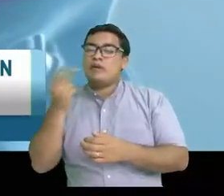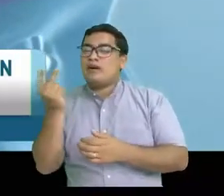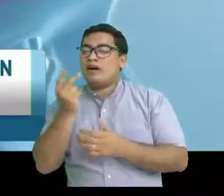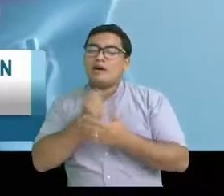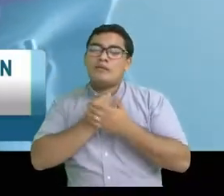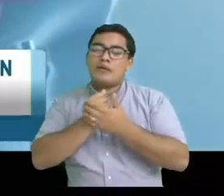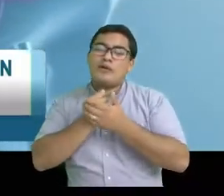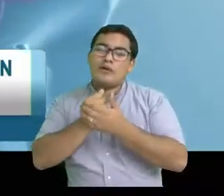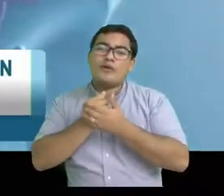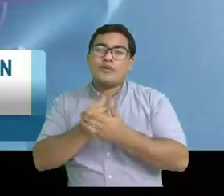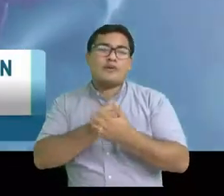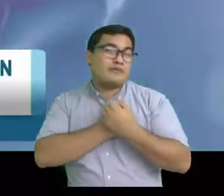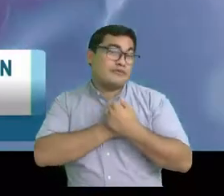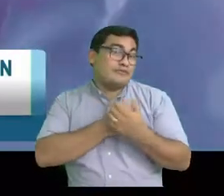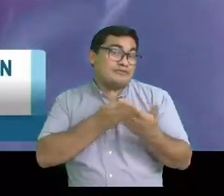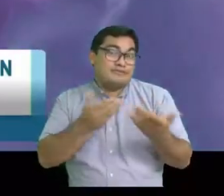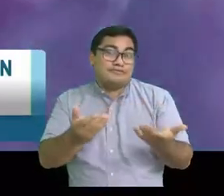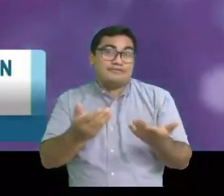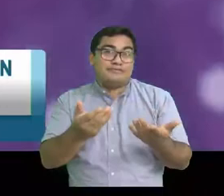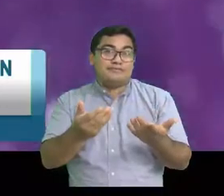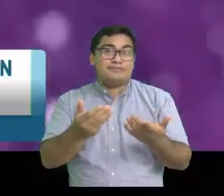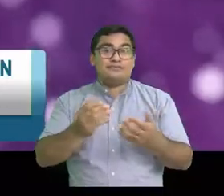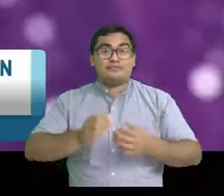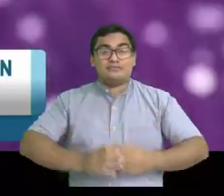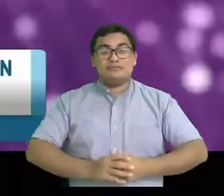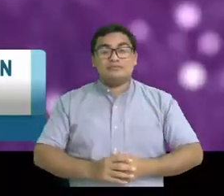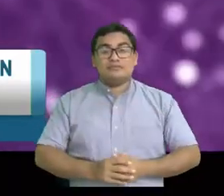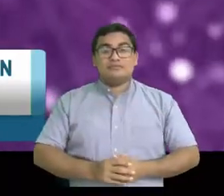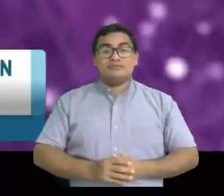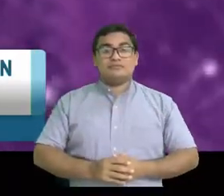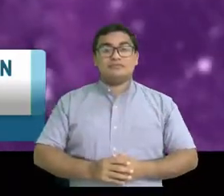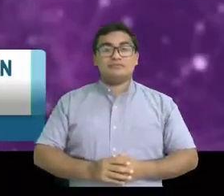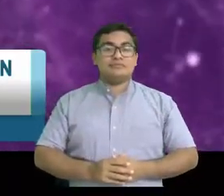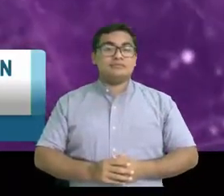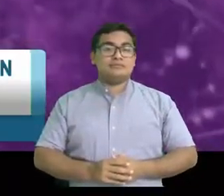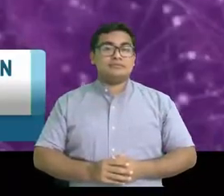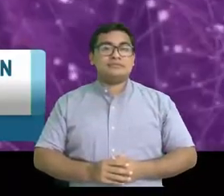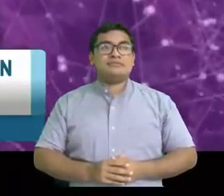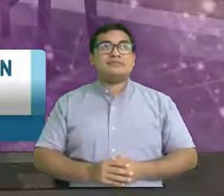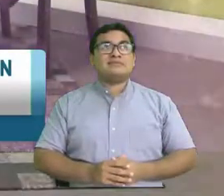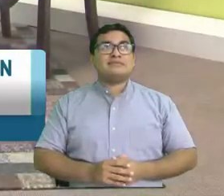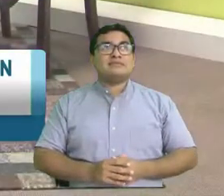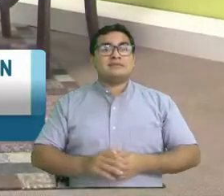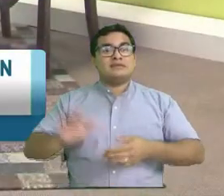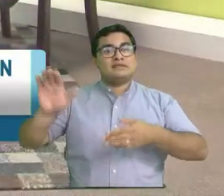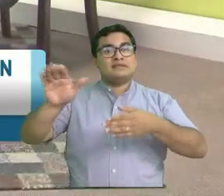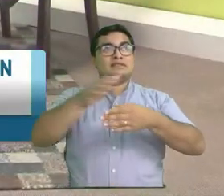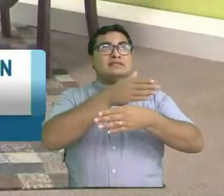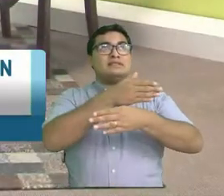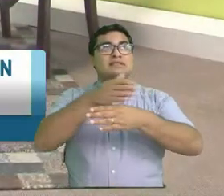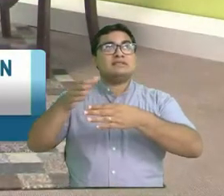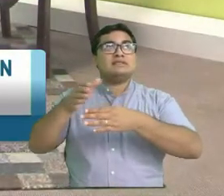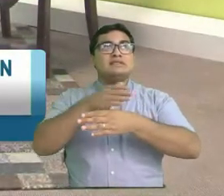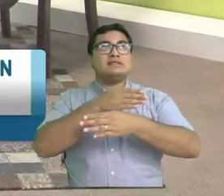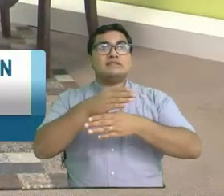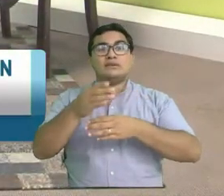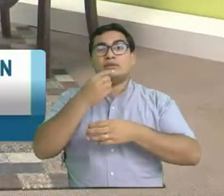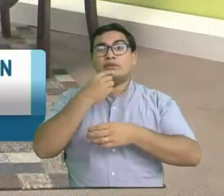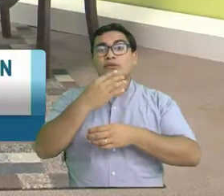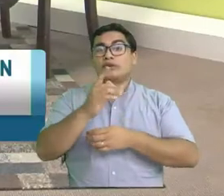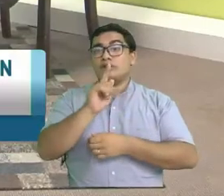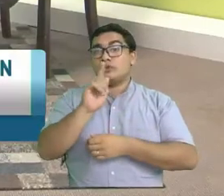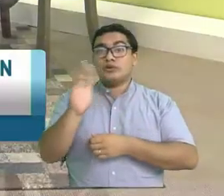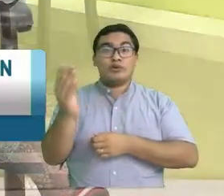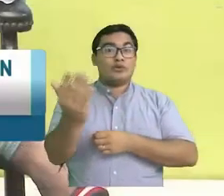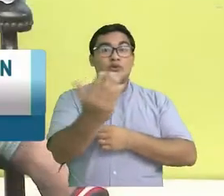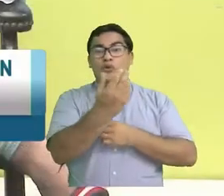todo para él, pues el niño es todo para ellos, todo para él, todo para ella. Es completamente distinto, uh-huh, porque todos los niños son mimados